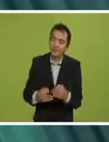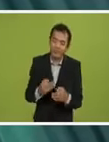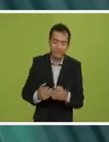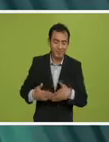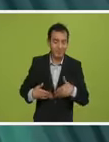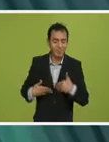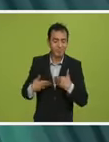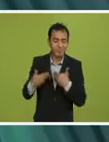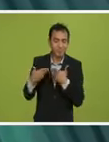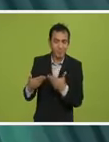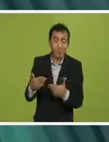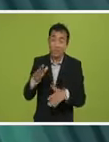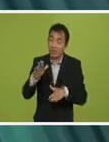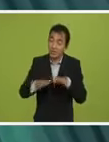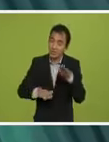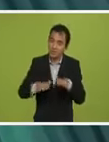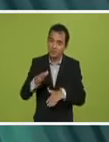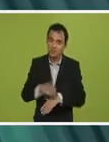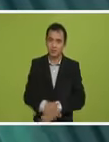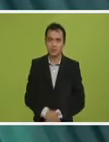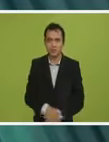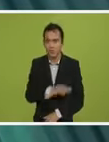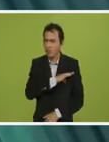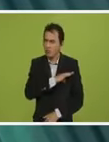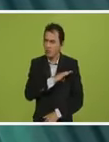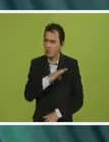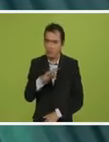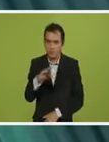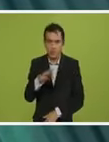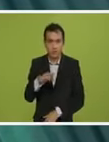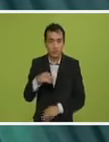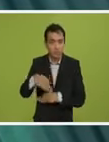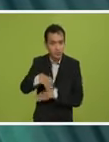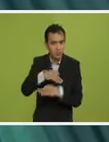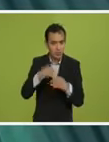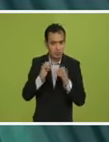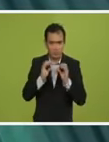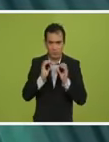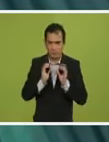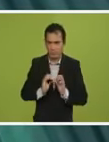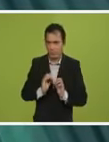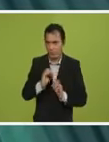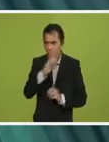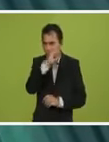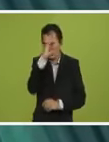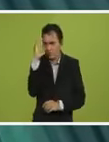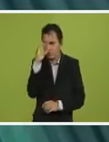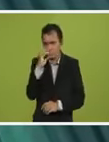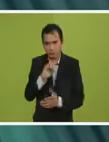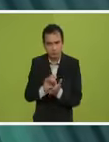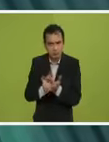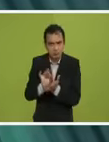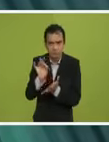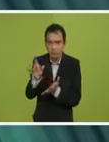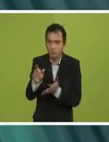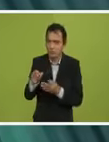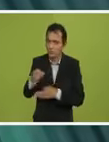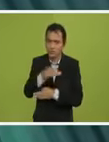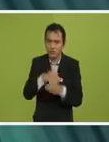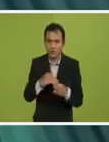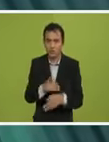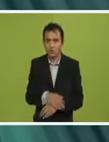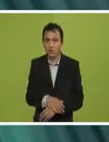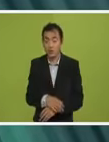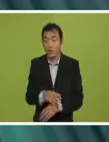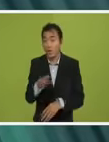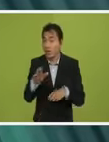En general, nuestras imágenes personales pueden salir de cualquier forma. Nos comentaba Olimpia una vez que incluso con tener prendido